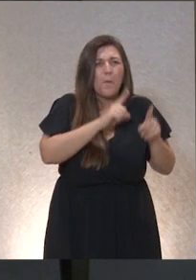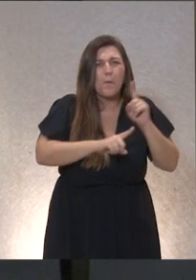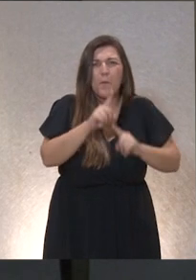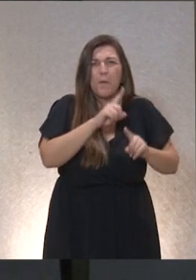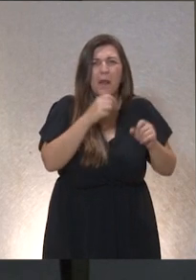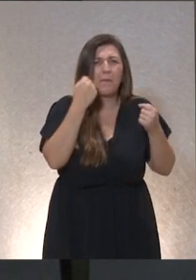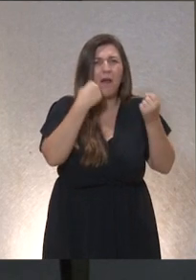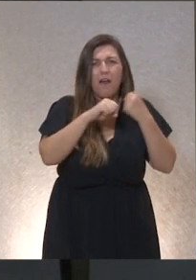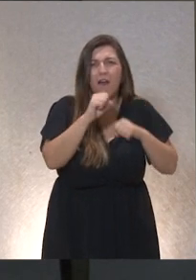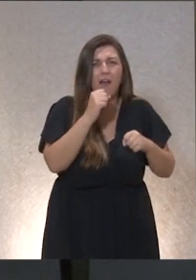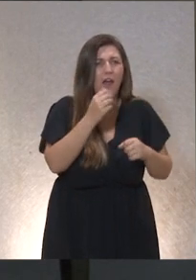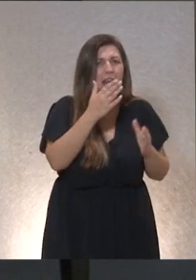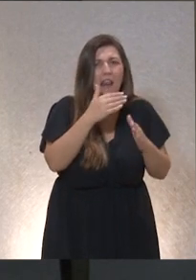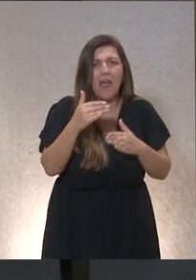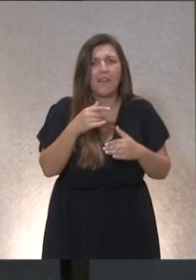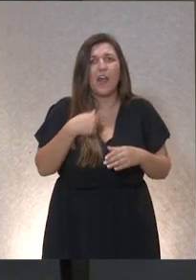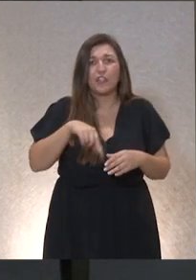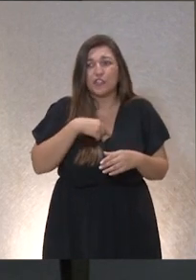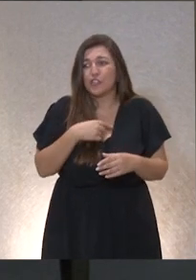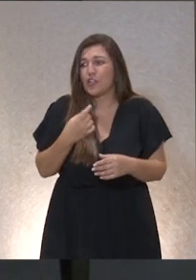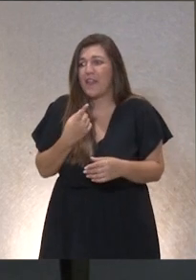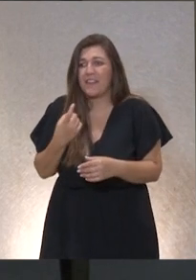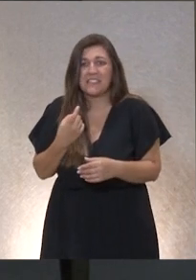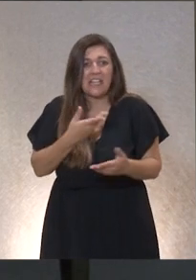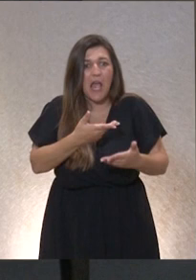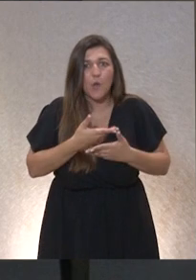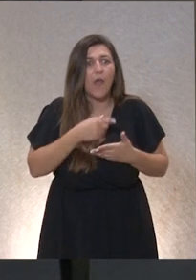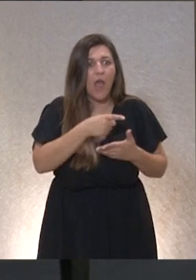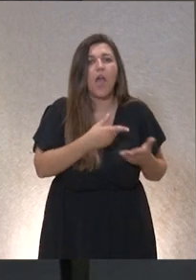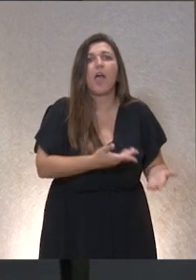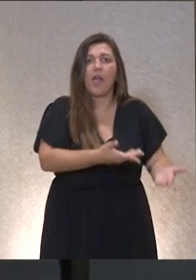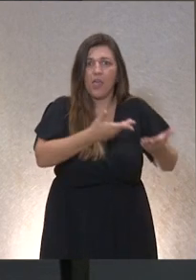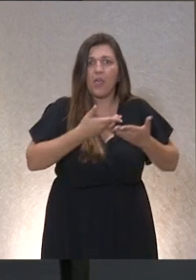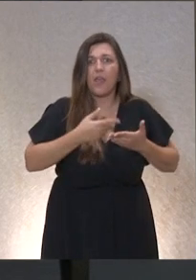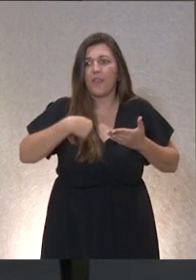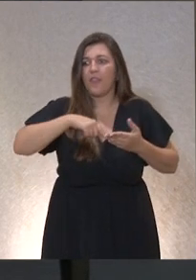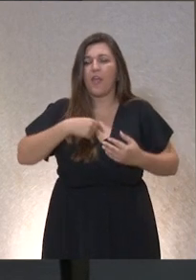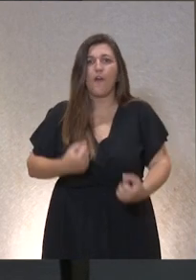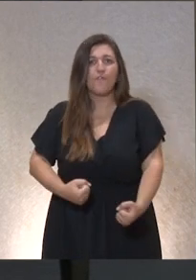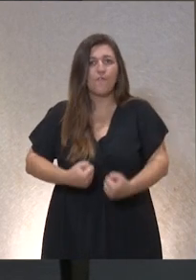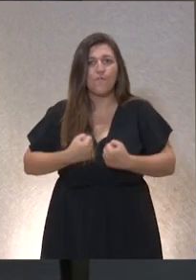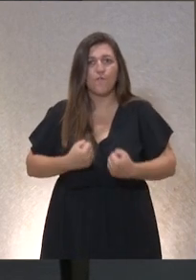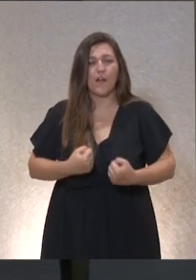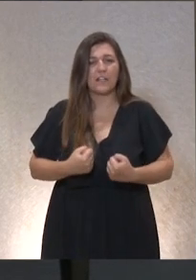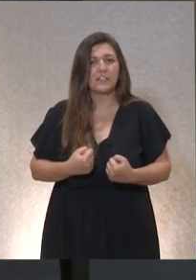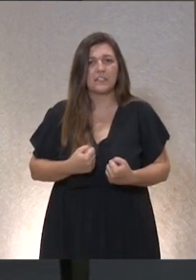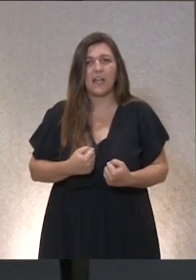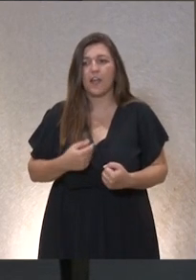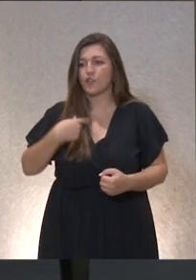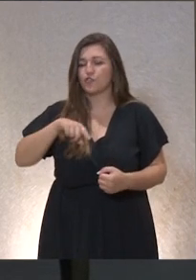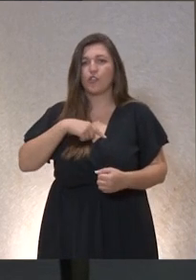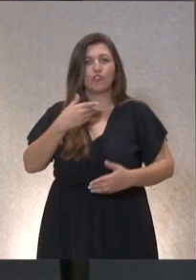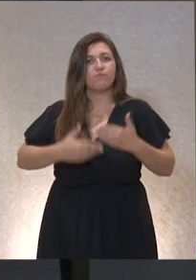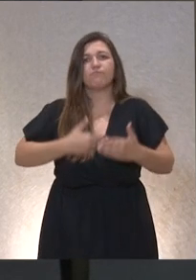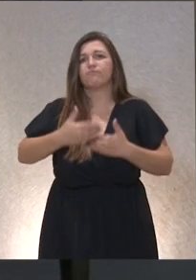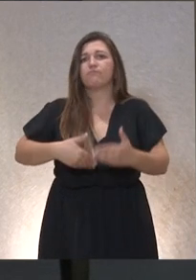estaba pasando necesitamos su ayuda y ellos nos lo dieron nos creó una fortaleza que nos que nos permitió seguir adelante